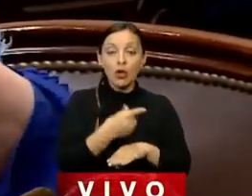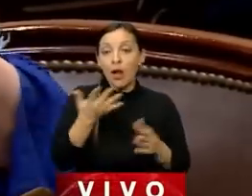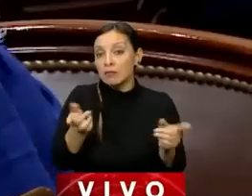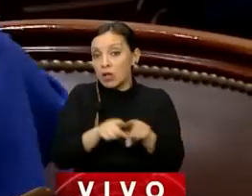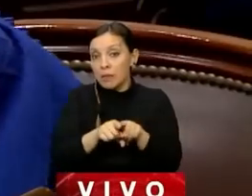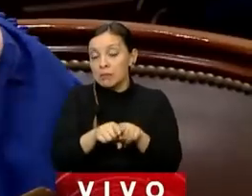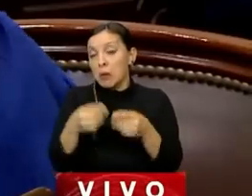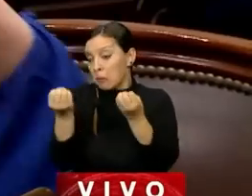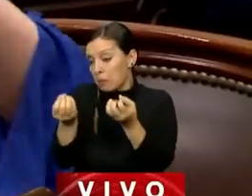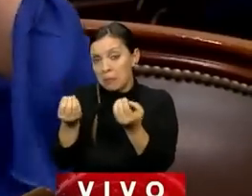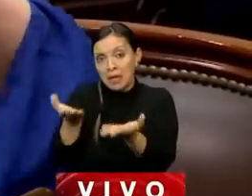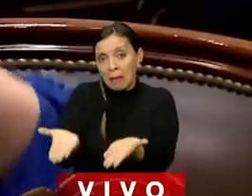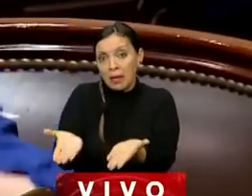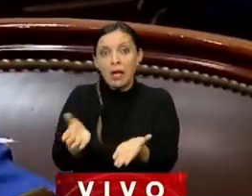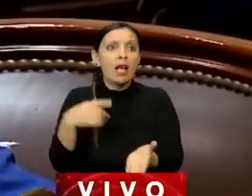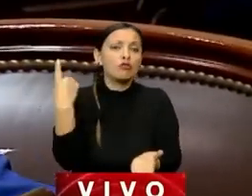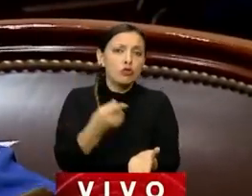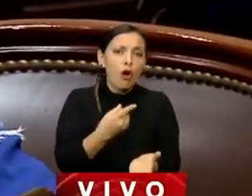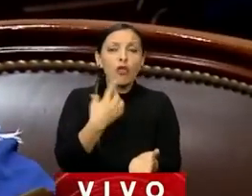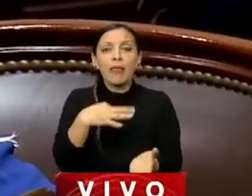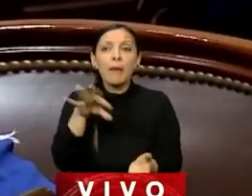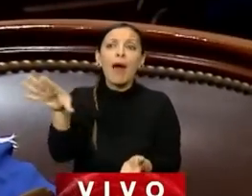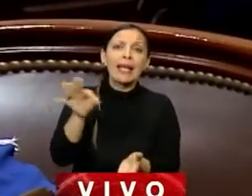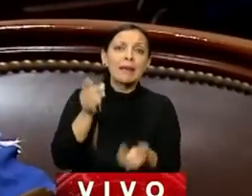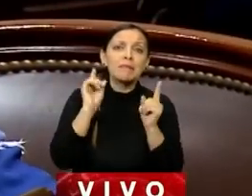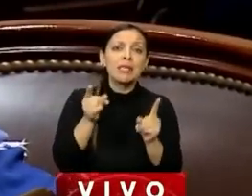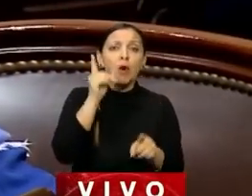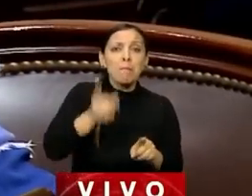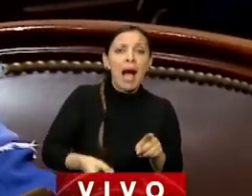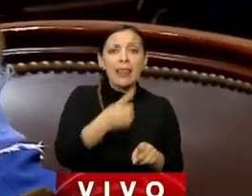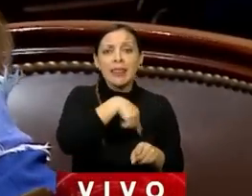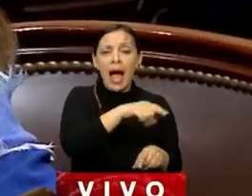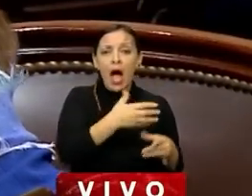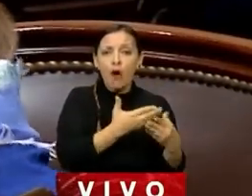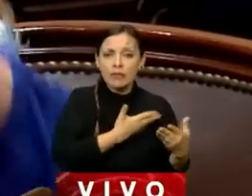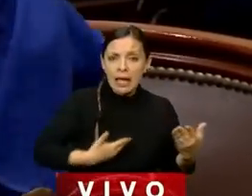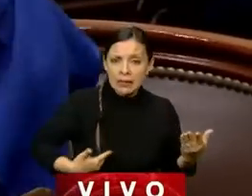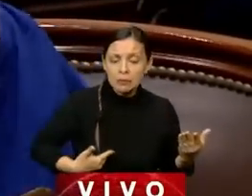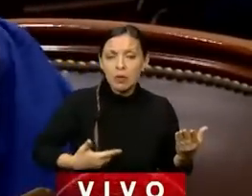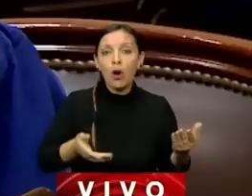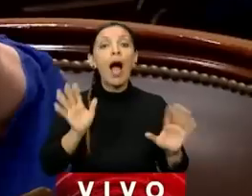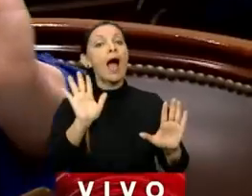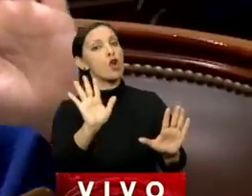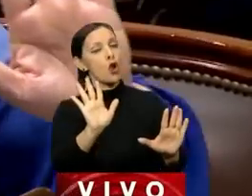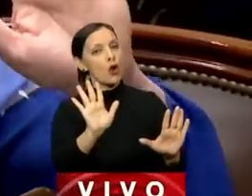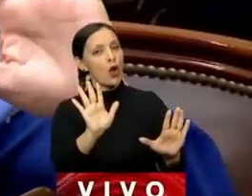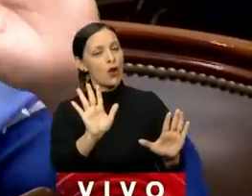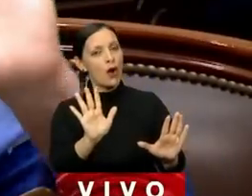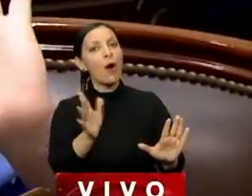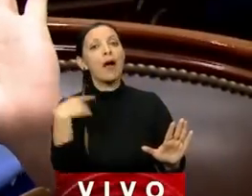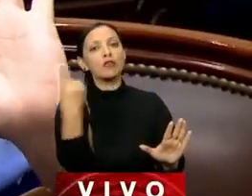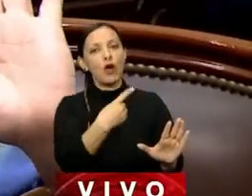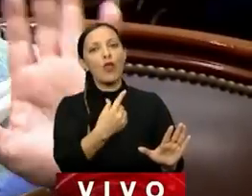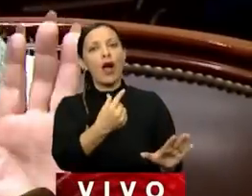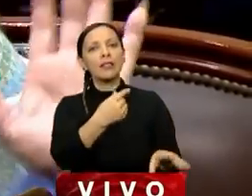diciendo que irremediablemente tenemos que elegir lo que el oficialismo quiere. A eso sí, queremos